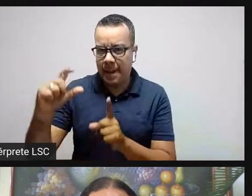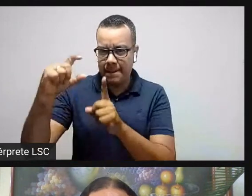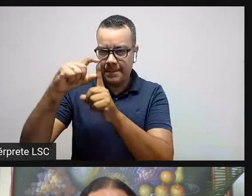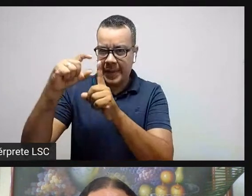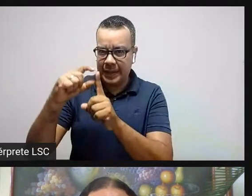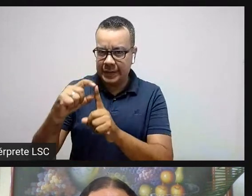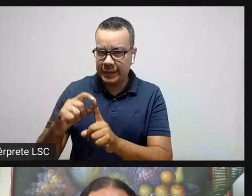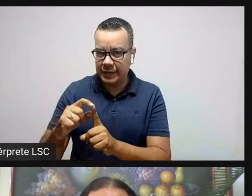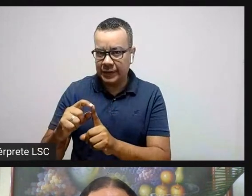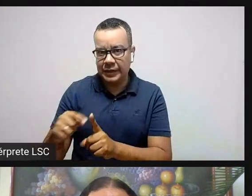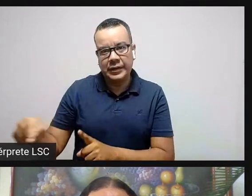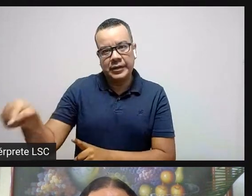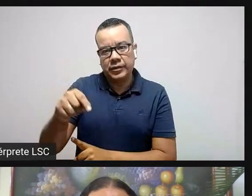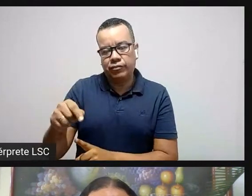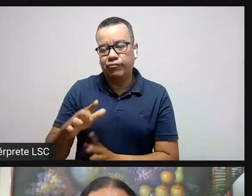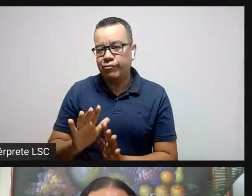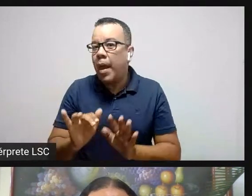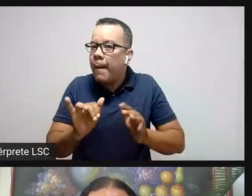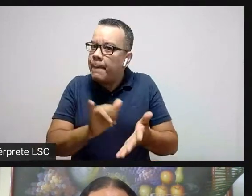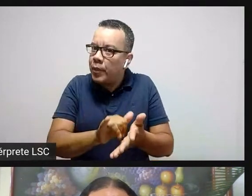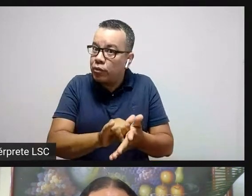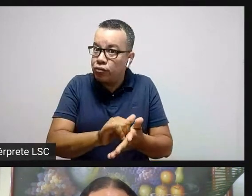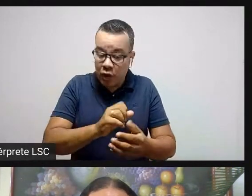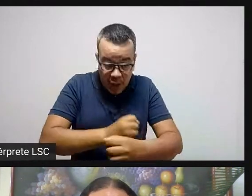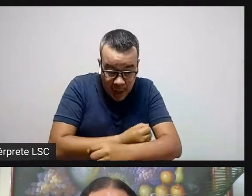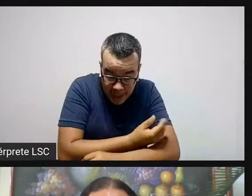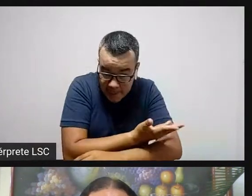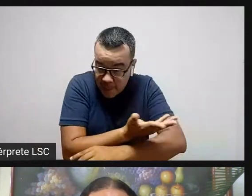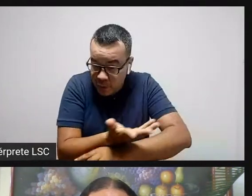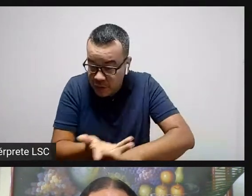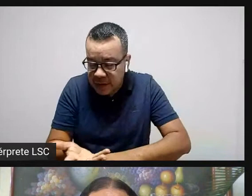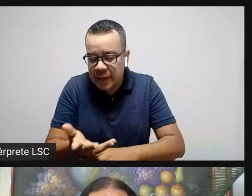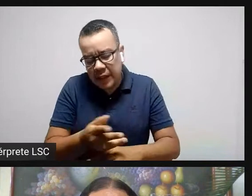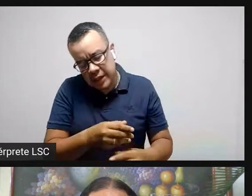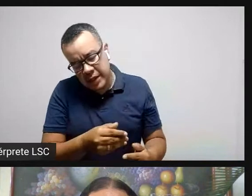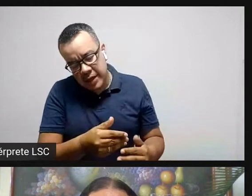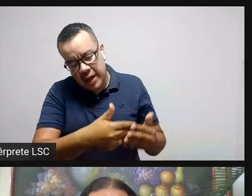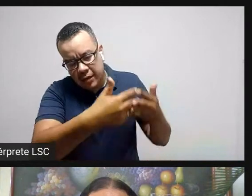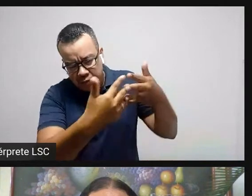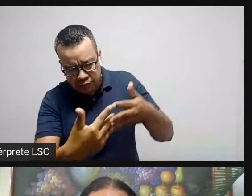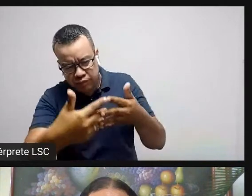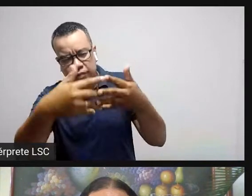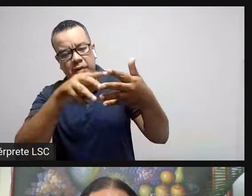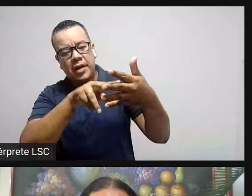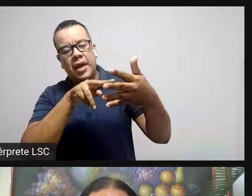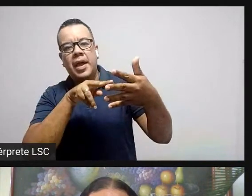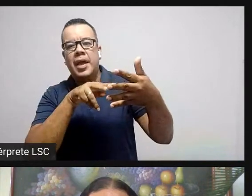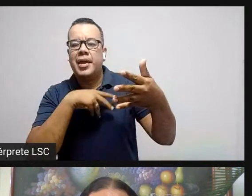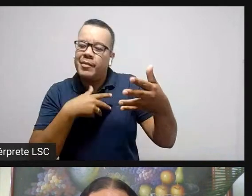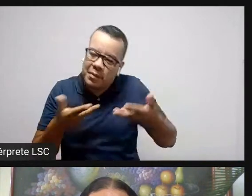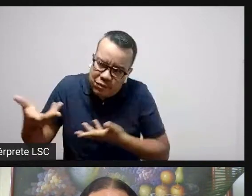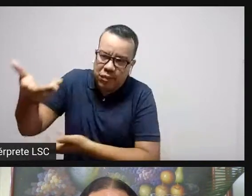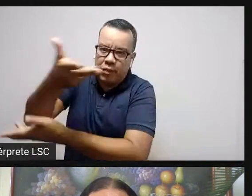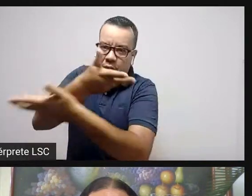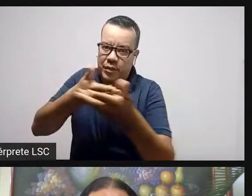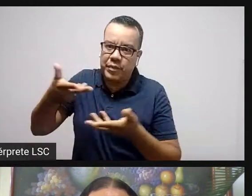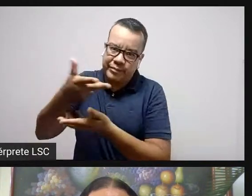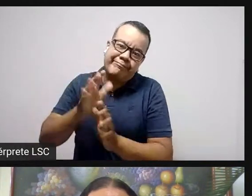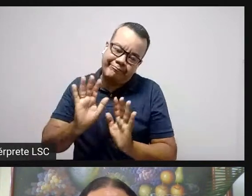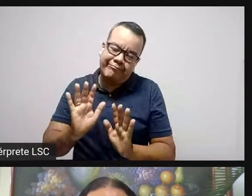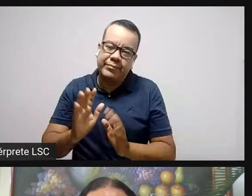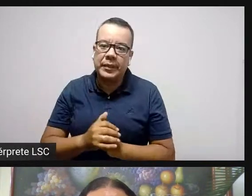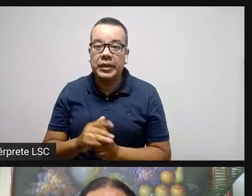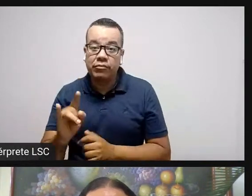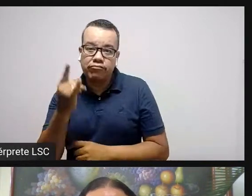la poesía nos invita es como a corazonar en colectivo. Esa es la experiencia. Y pues